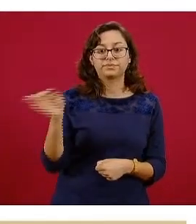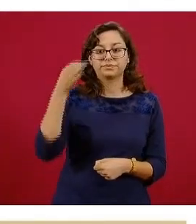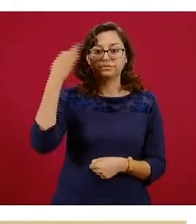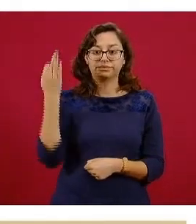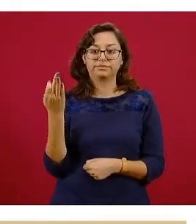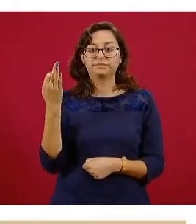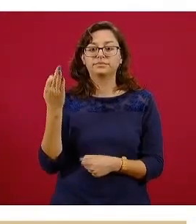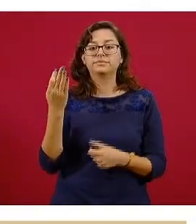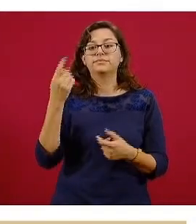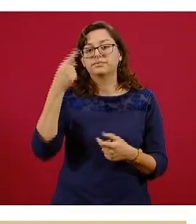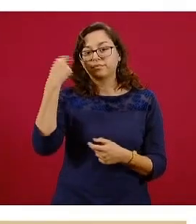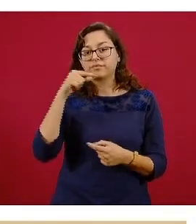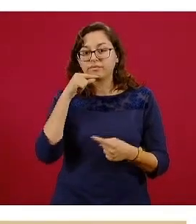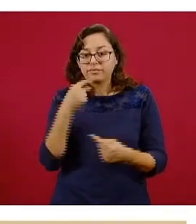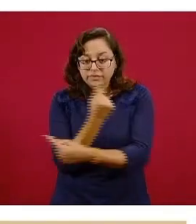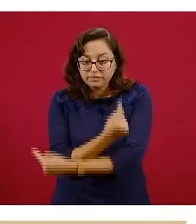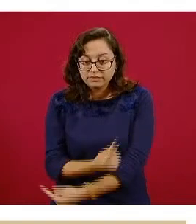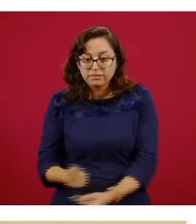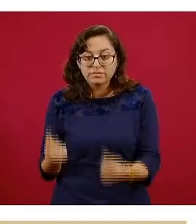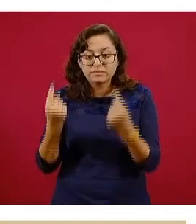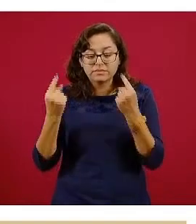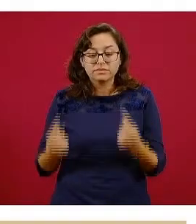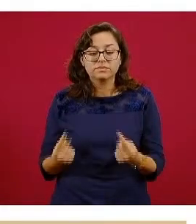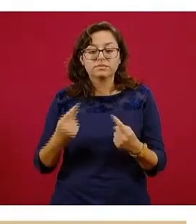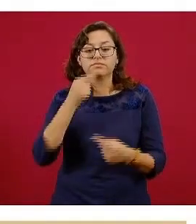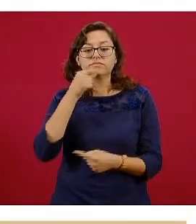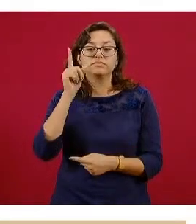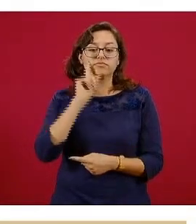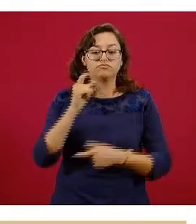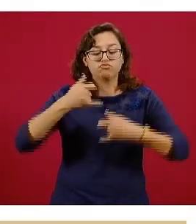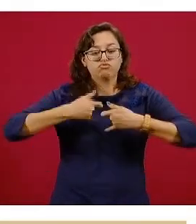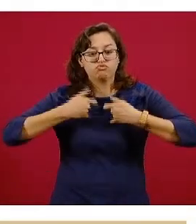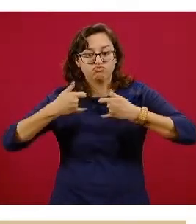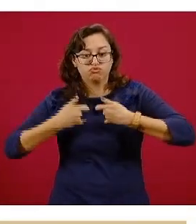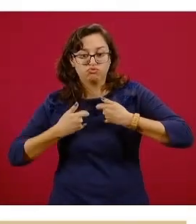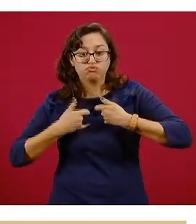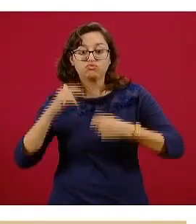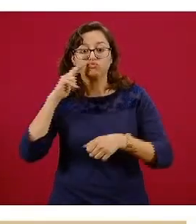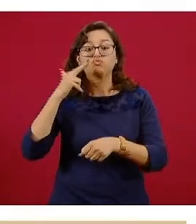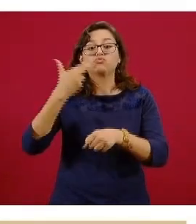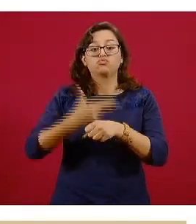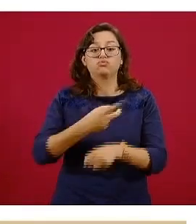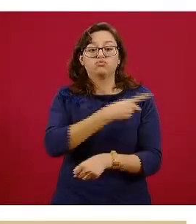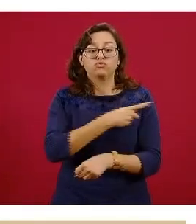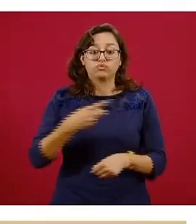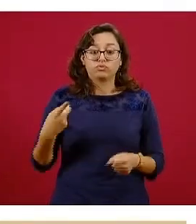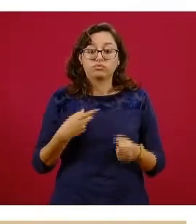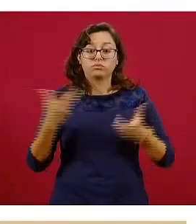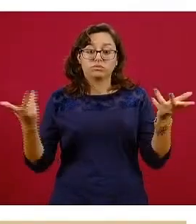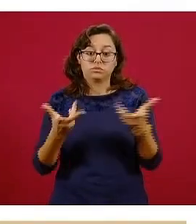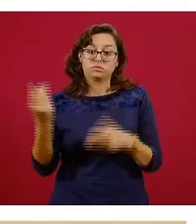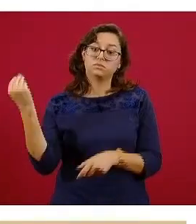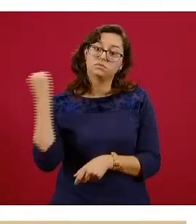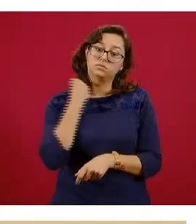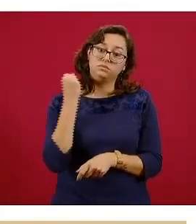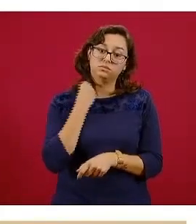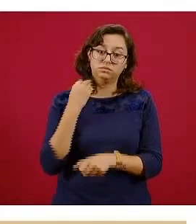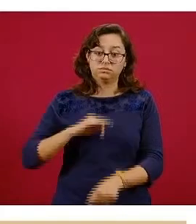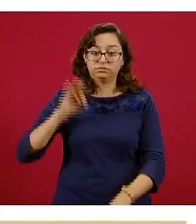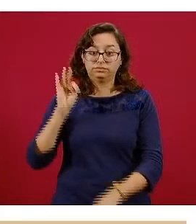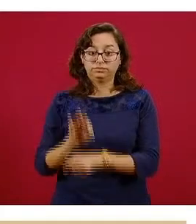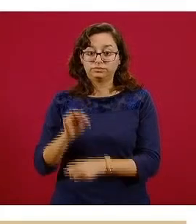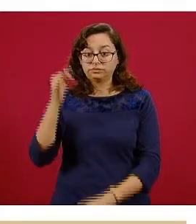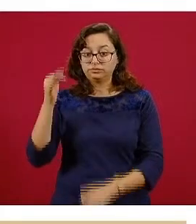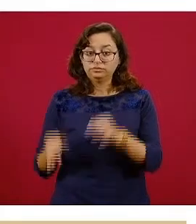Adolescentes, tiene la responsabilidad de asesorar y representar jurídicamente, emitir planes de restitución y medidas